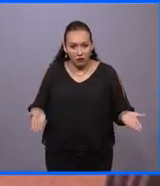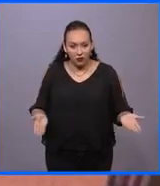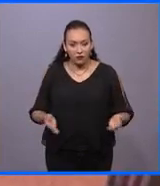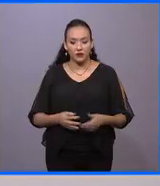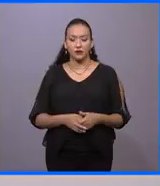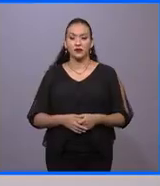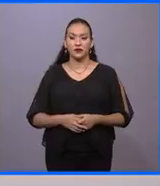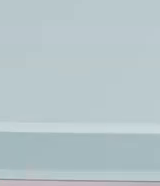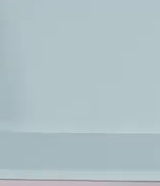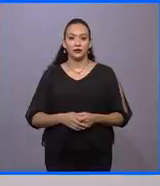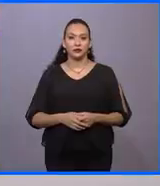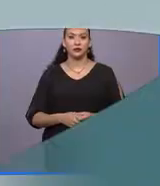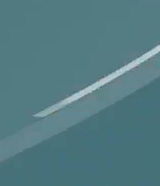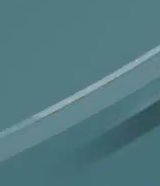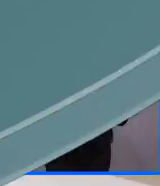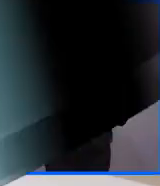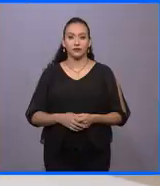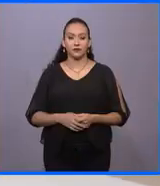cargo.